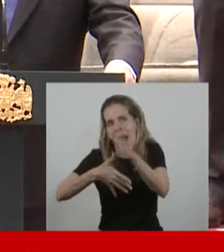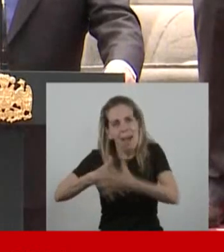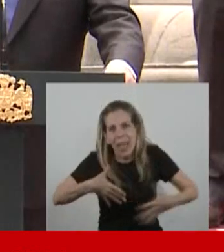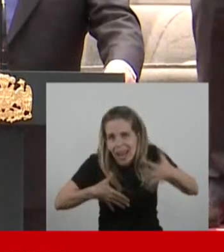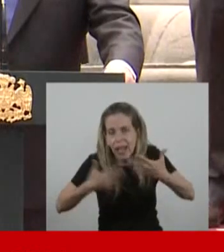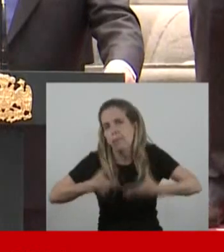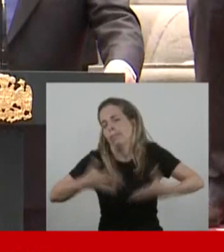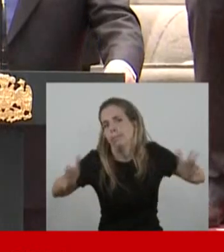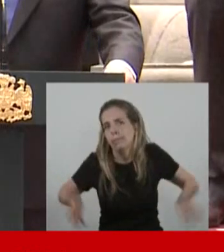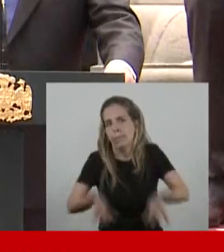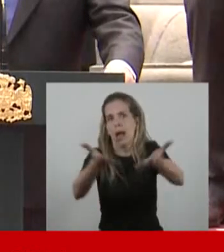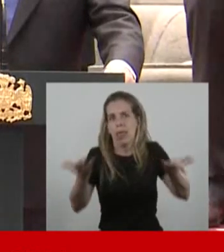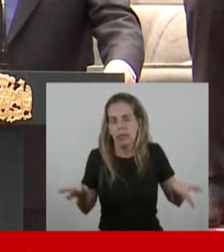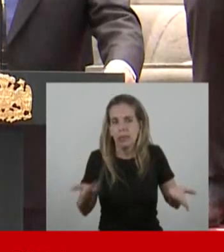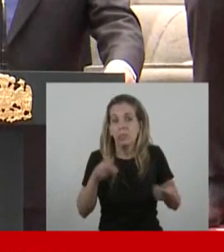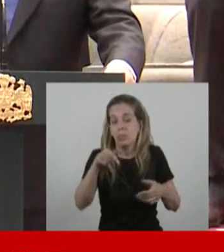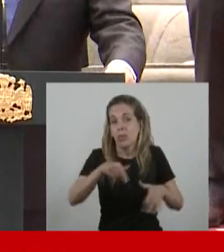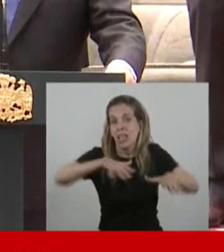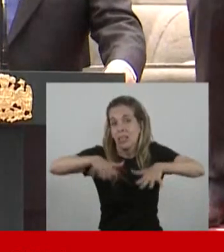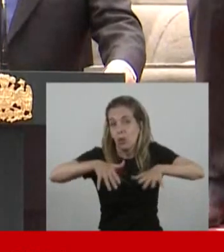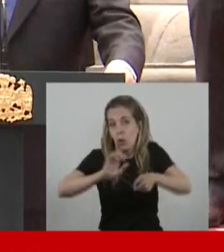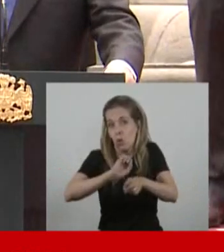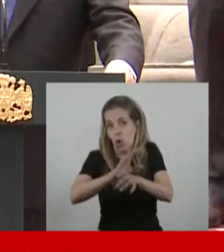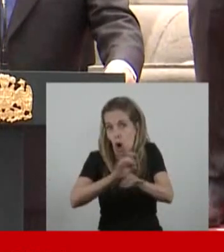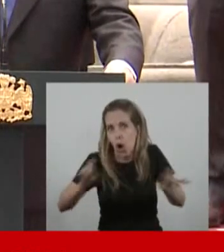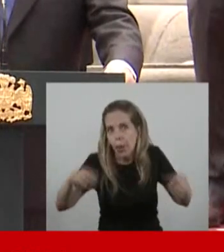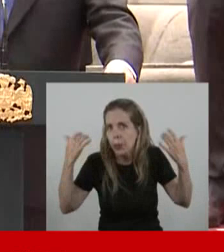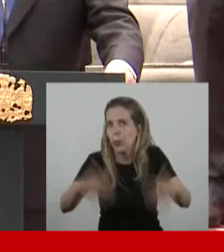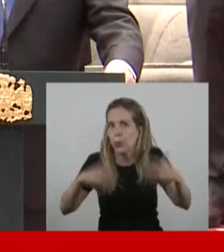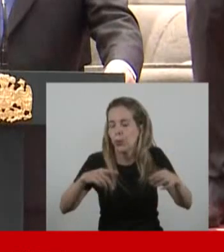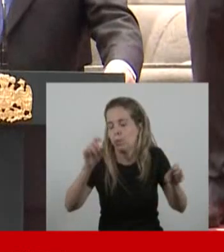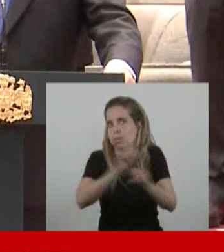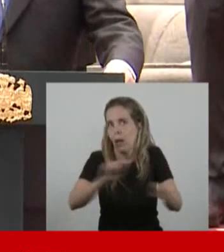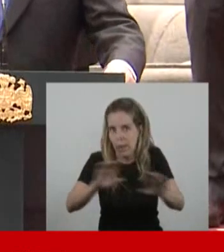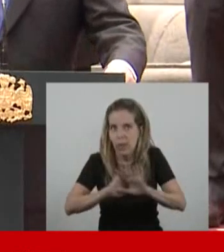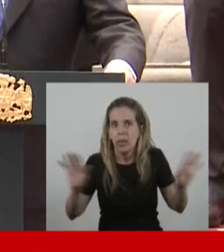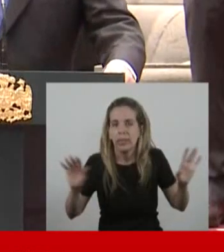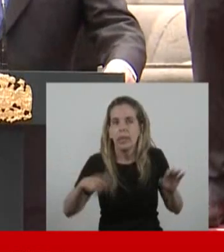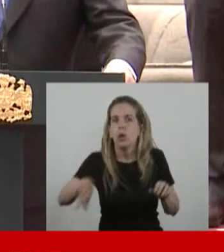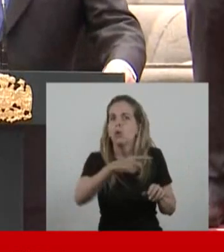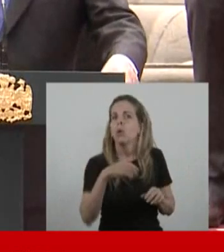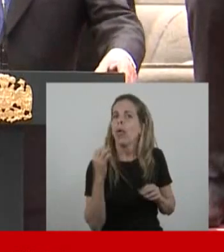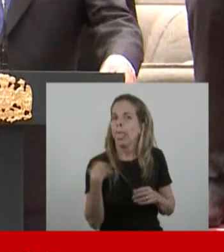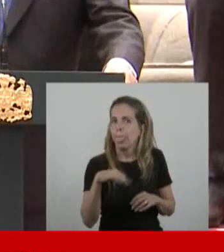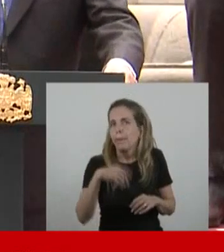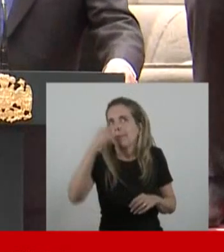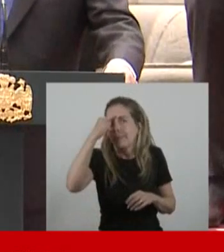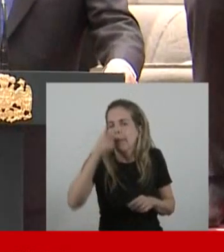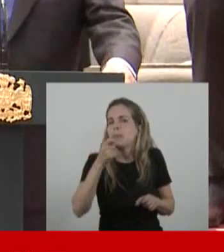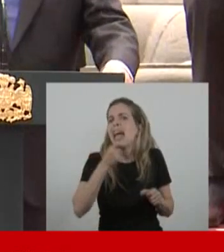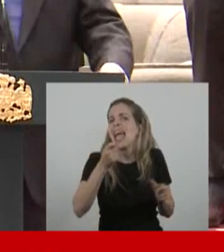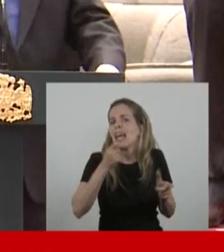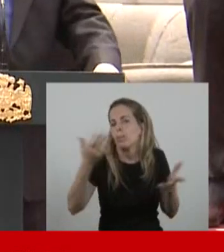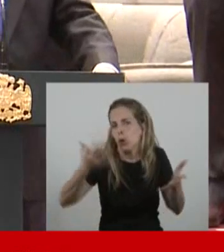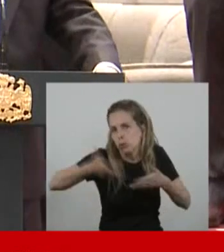después de un golpe muy duro como el que ha sido el golpe de la pandemia. Tenemos el ejemplo de O'Higgins, el ejemplo de